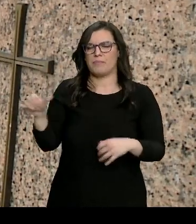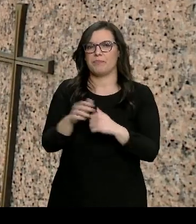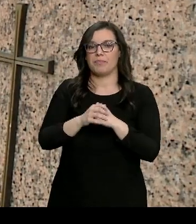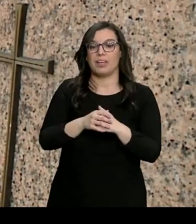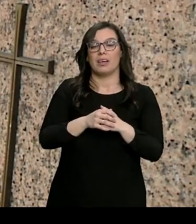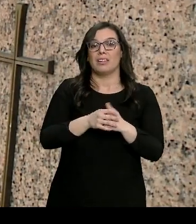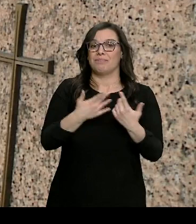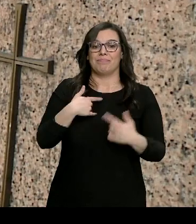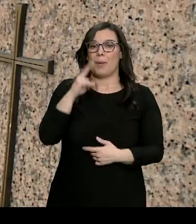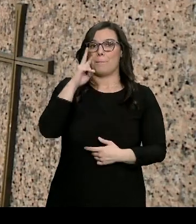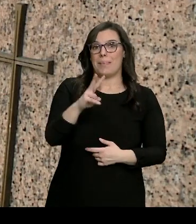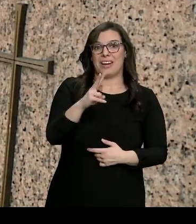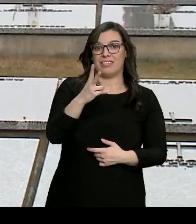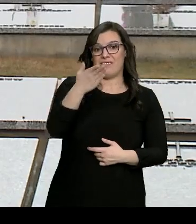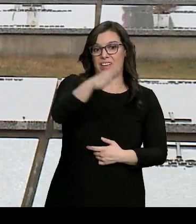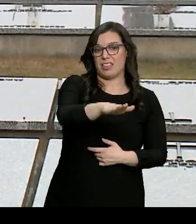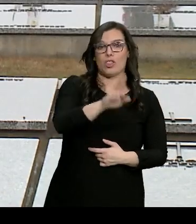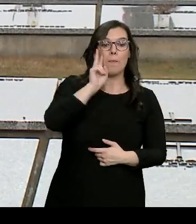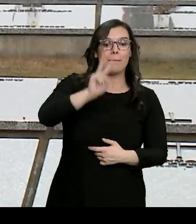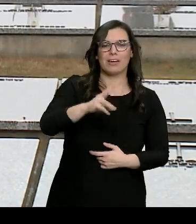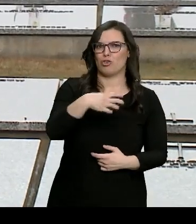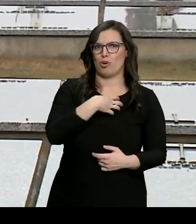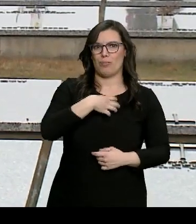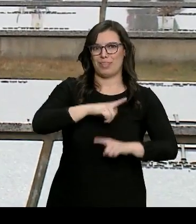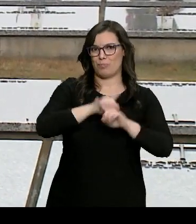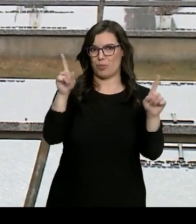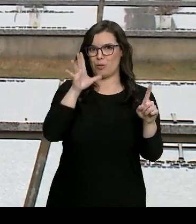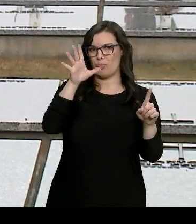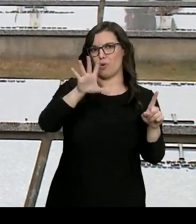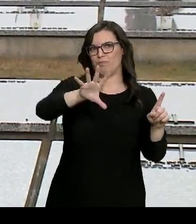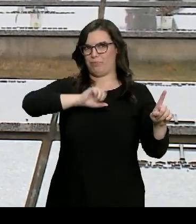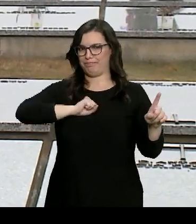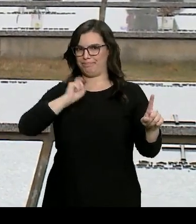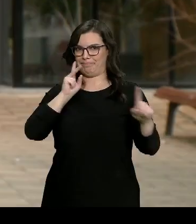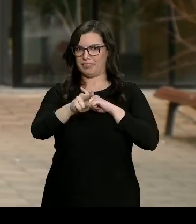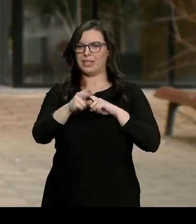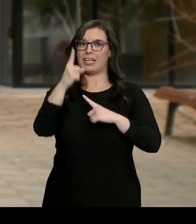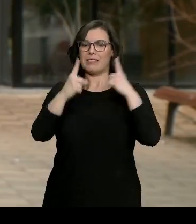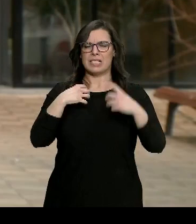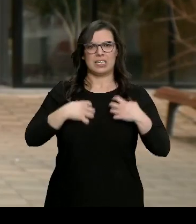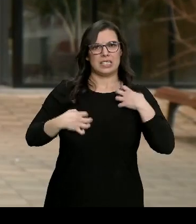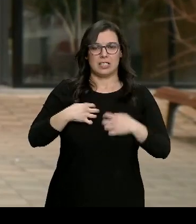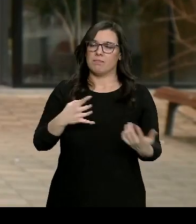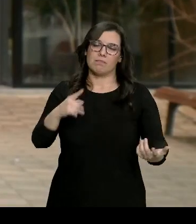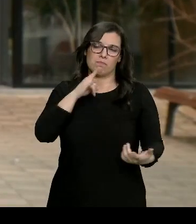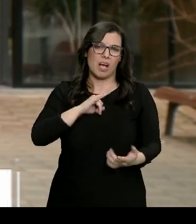ver el cuerpo del familiar para evitar contagios hace desesperar en muchas ocasiones a los más allegados. Mal,